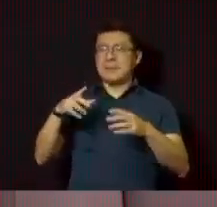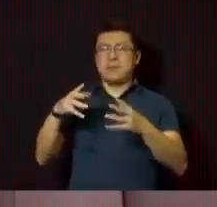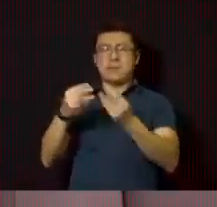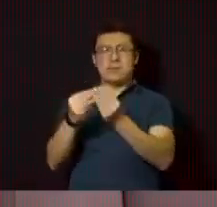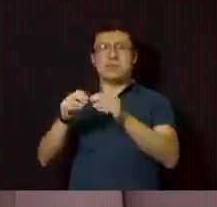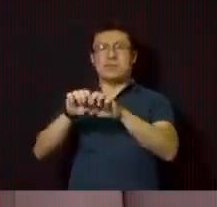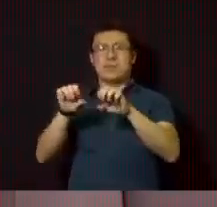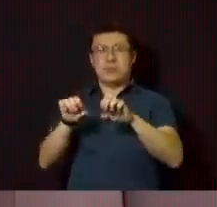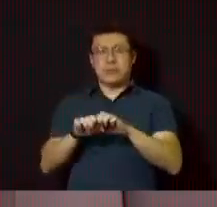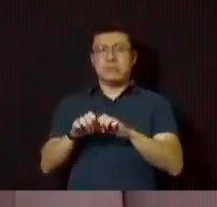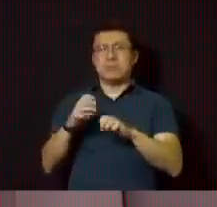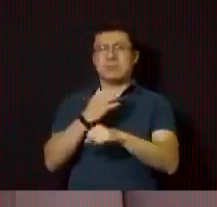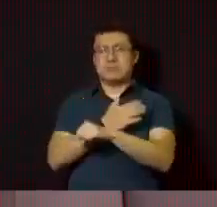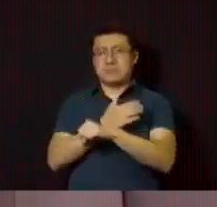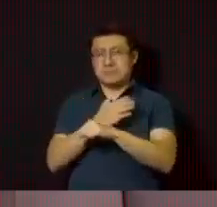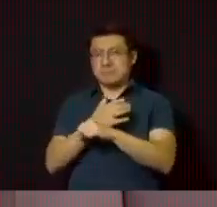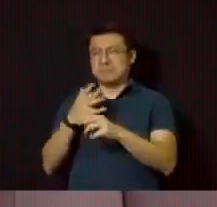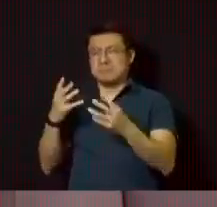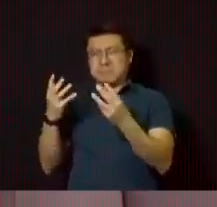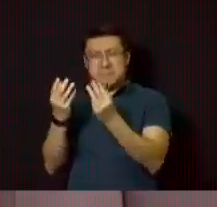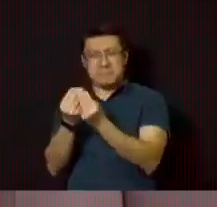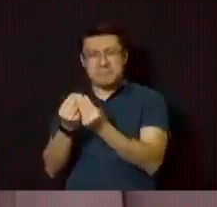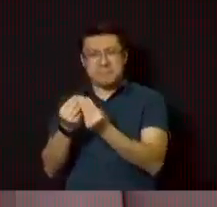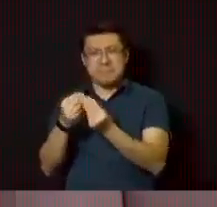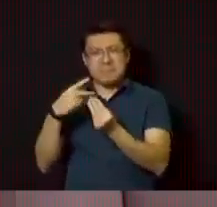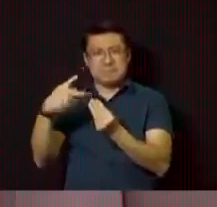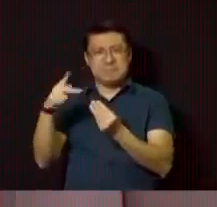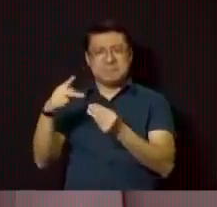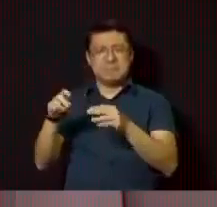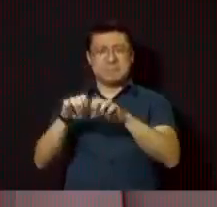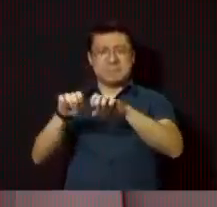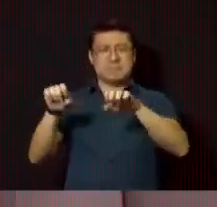red, siendo muy, pues muy